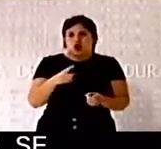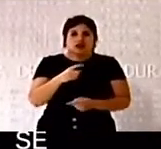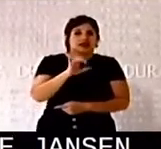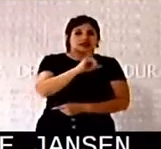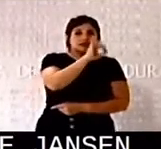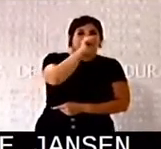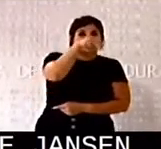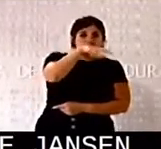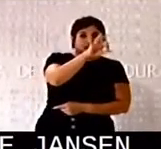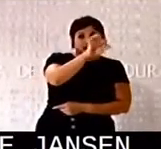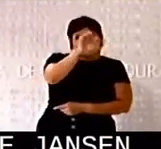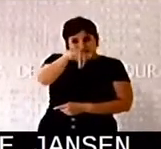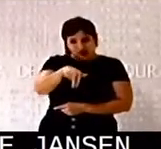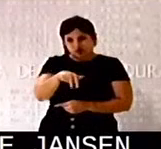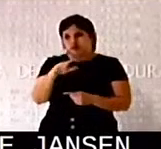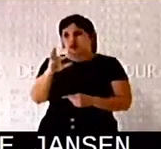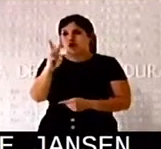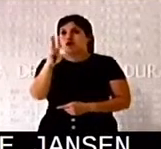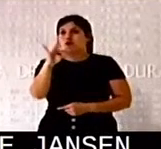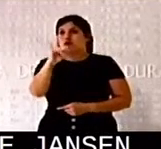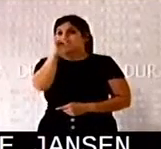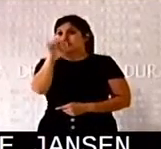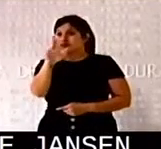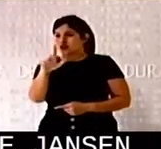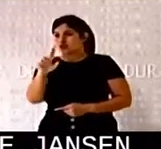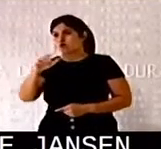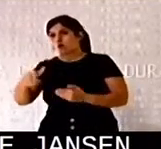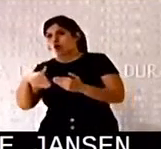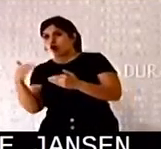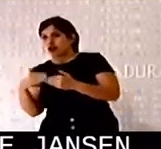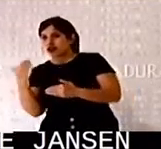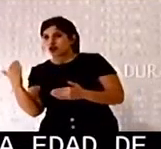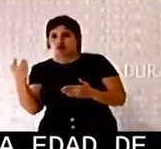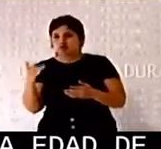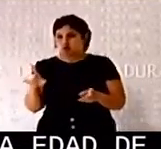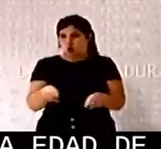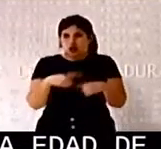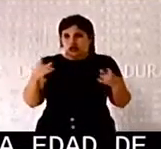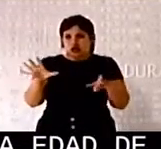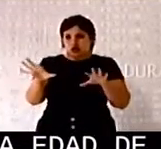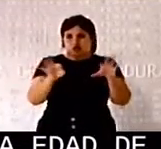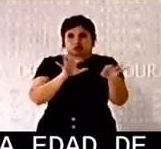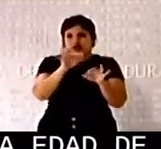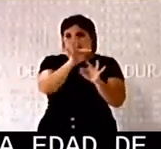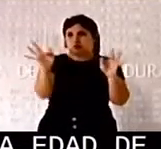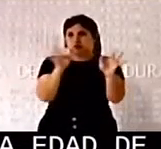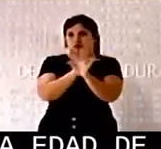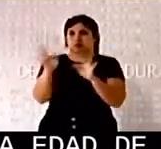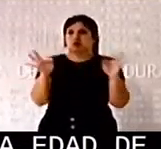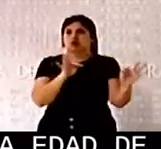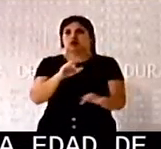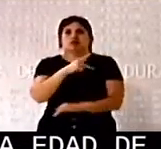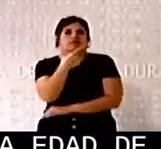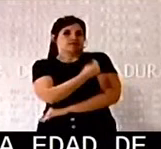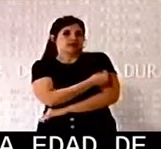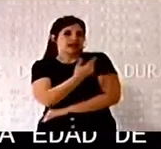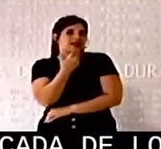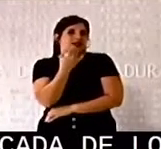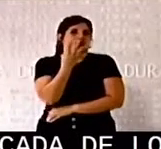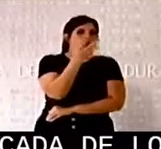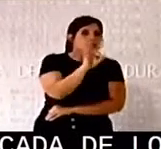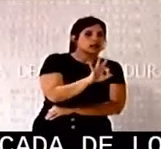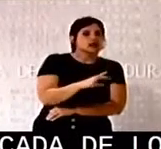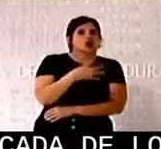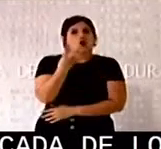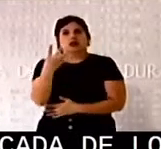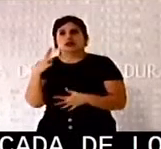de Pfizer y vacunas de Moderna a la edad de 40 a 49, igual que hemos hecho con la década de los 50.